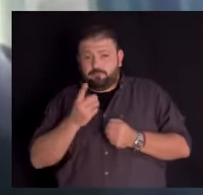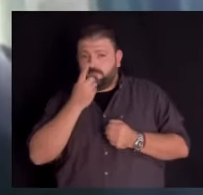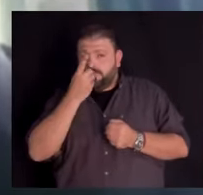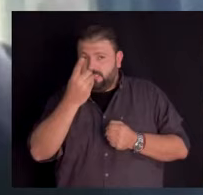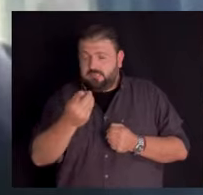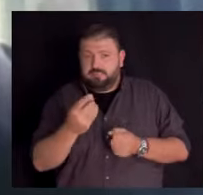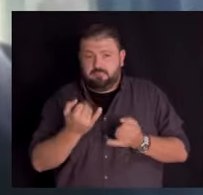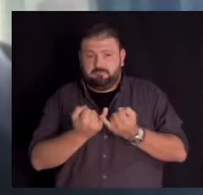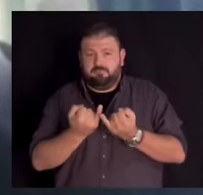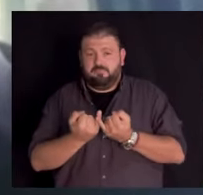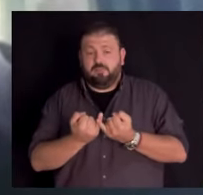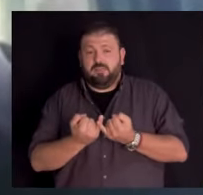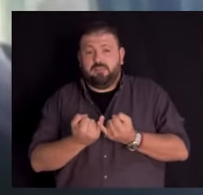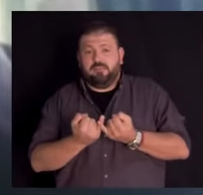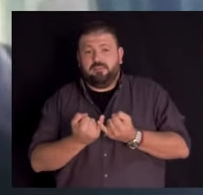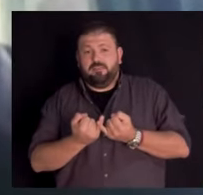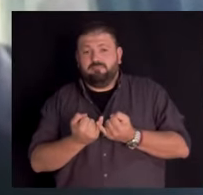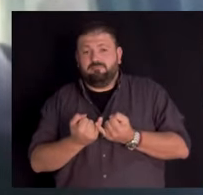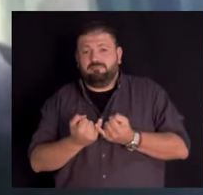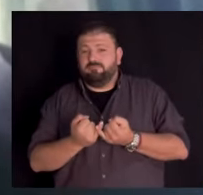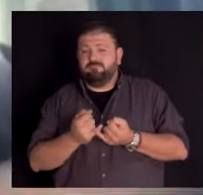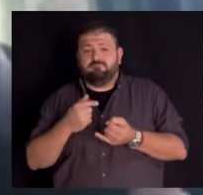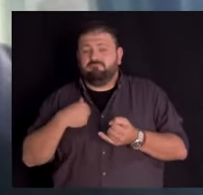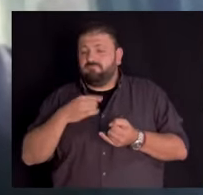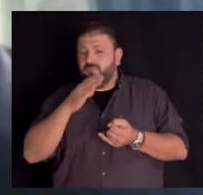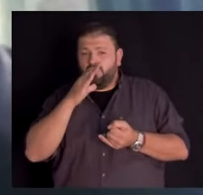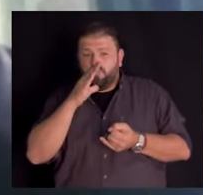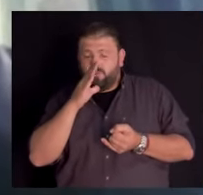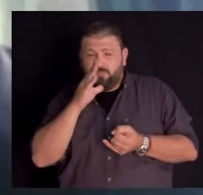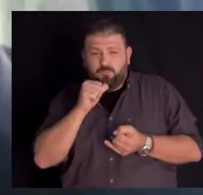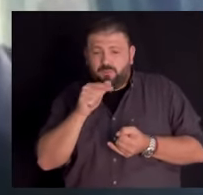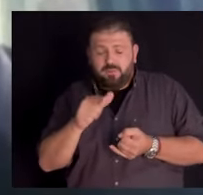menciono, no lo pueden corregir